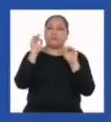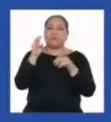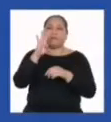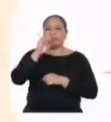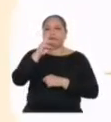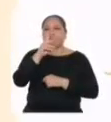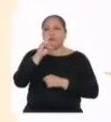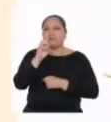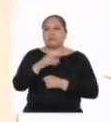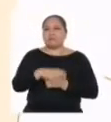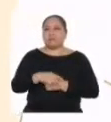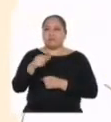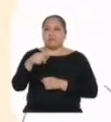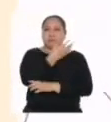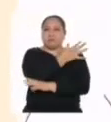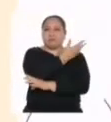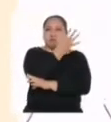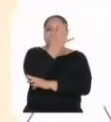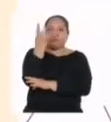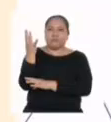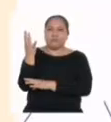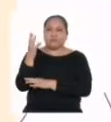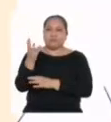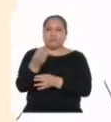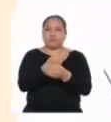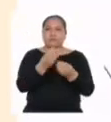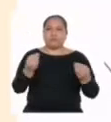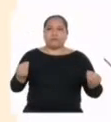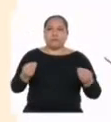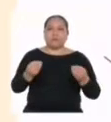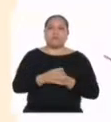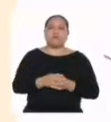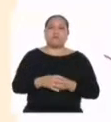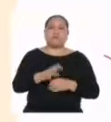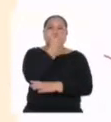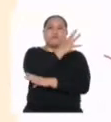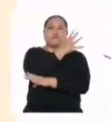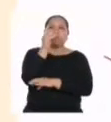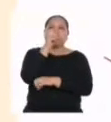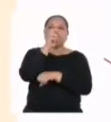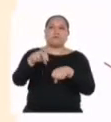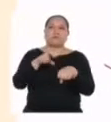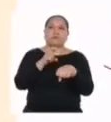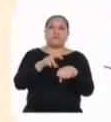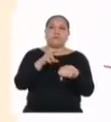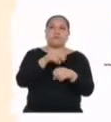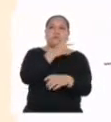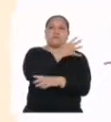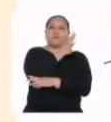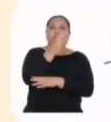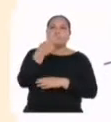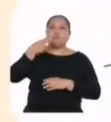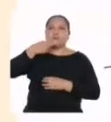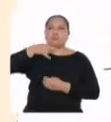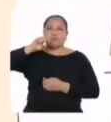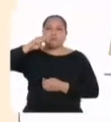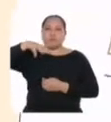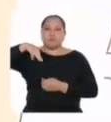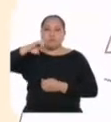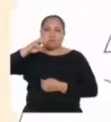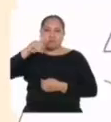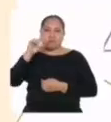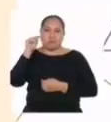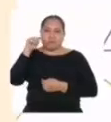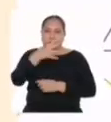Perú. Nuestra selva concentra la mayor cantidad de bosques naturales, los bosques húmedos de la